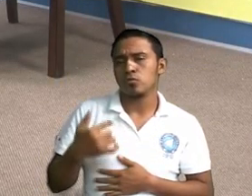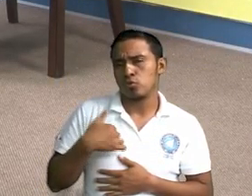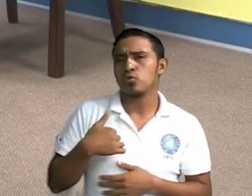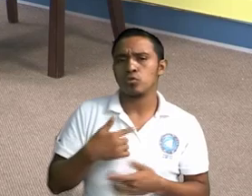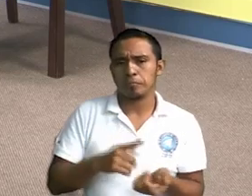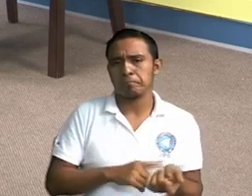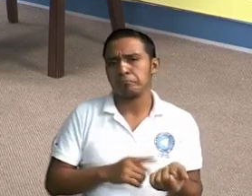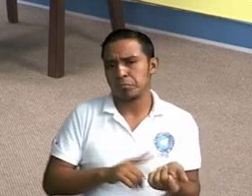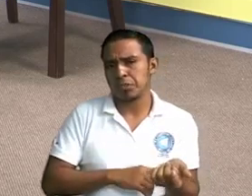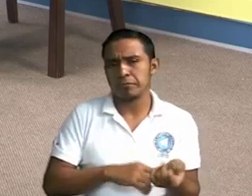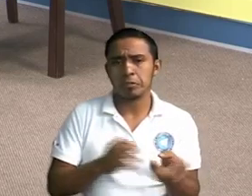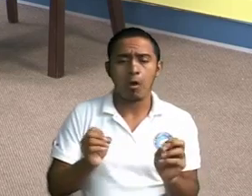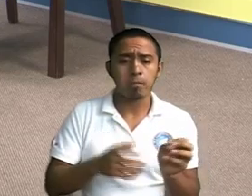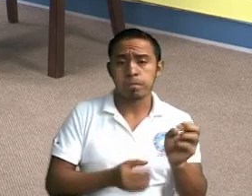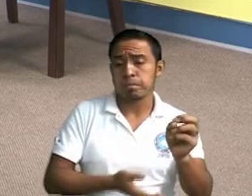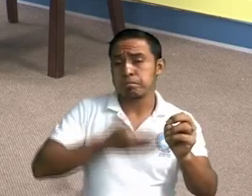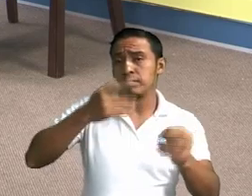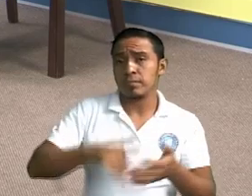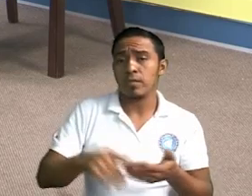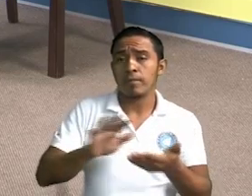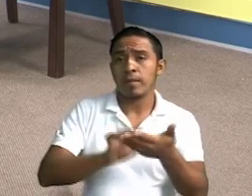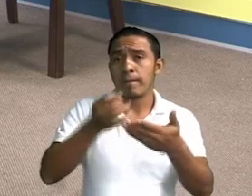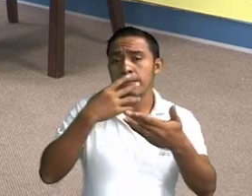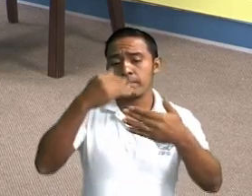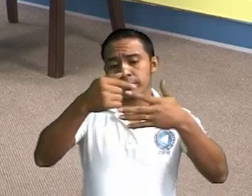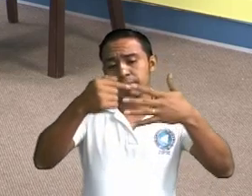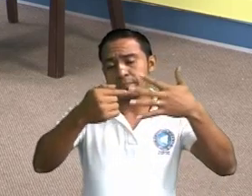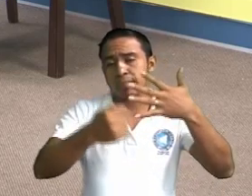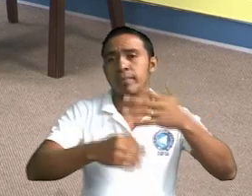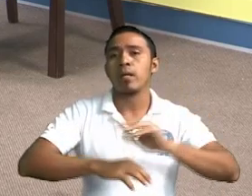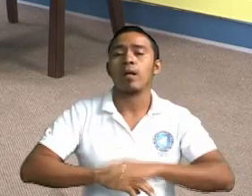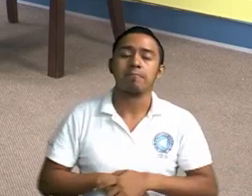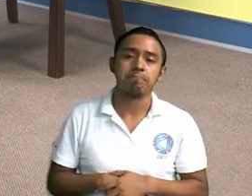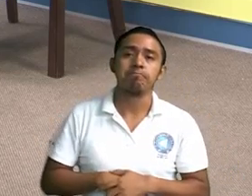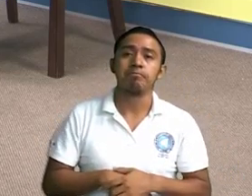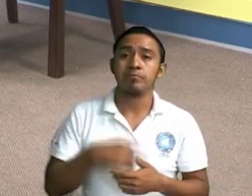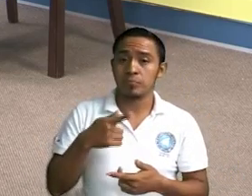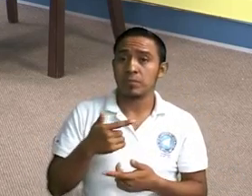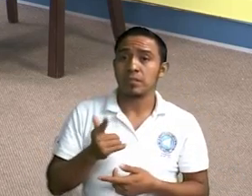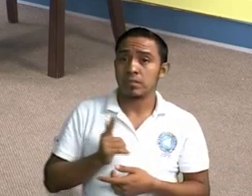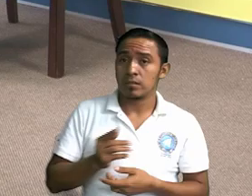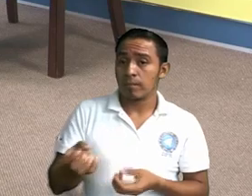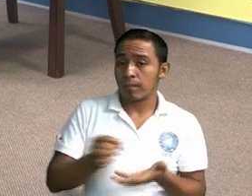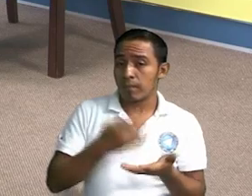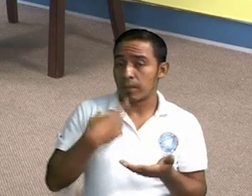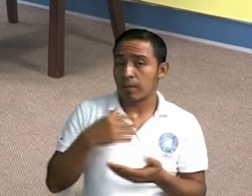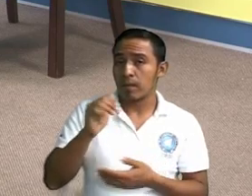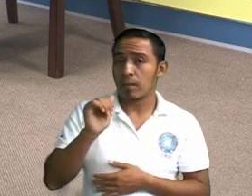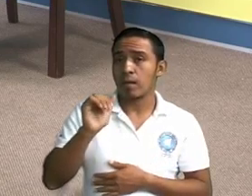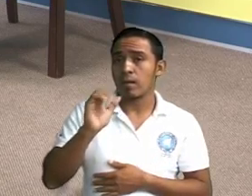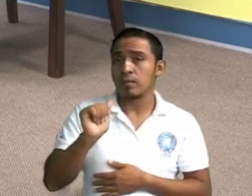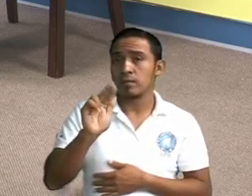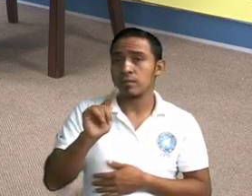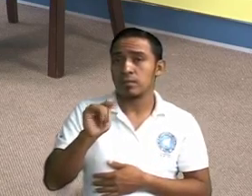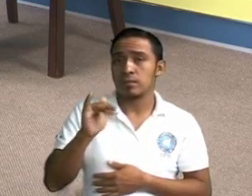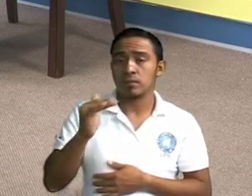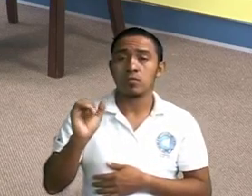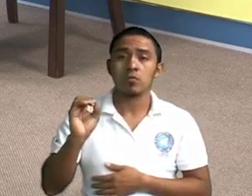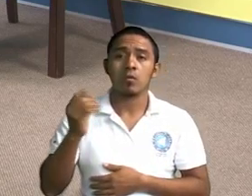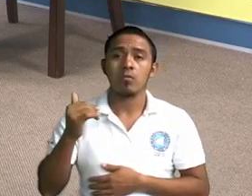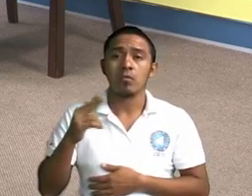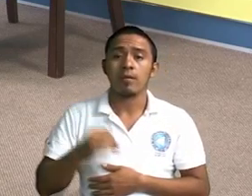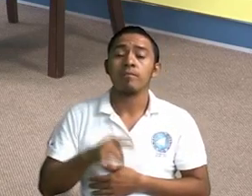diabético soy hipertenso y tomo tales y tales medicamentos que usted toma anticoagulante usted debe de regresar verdad aunque nosotros